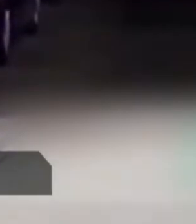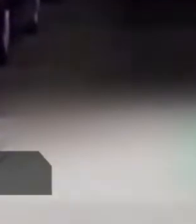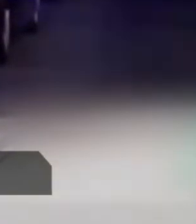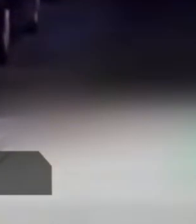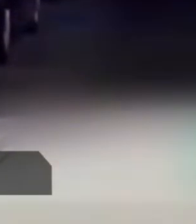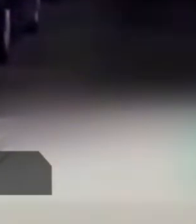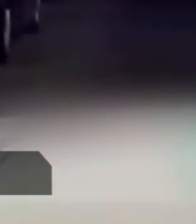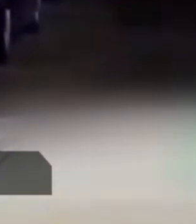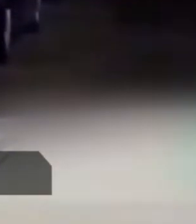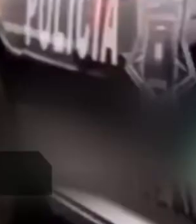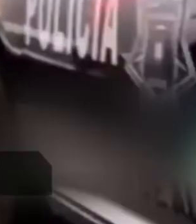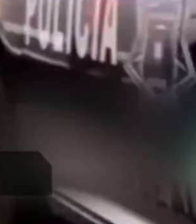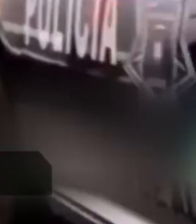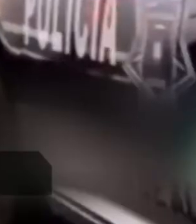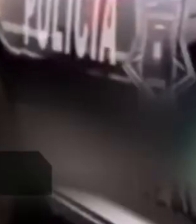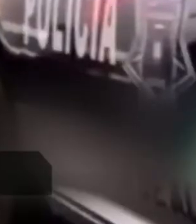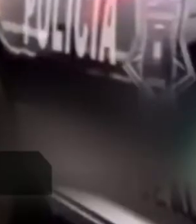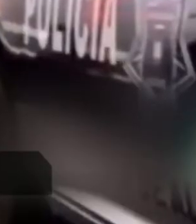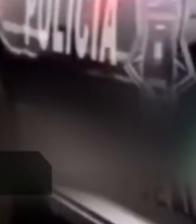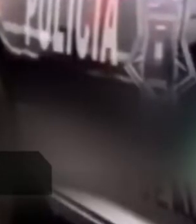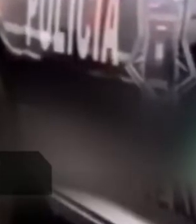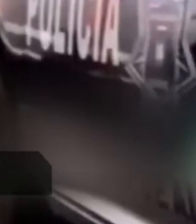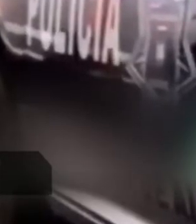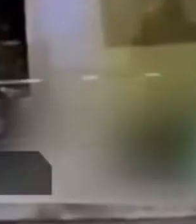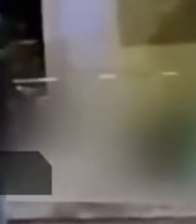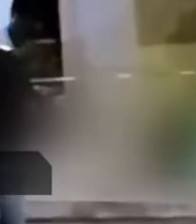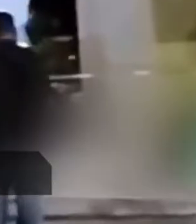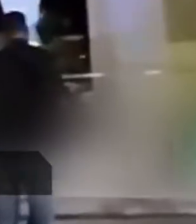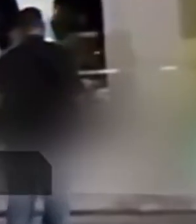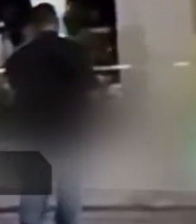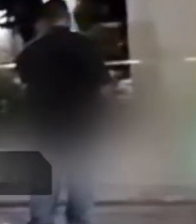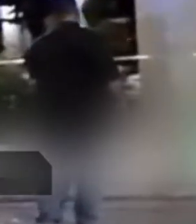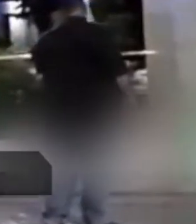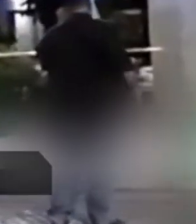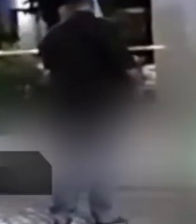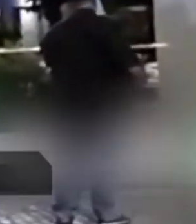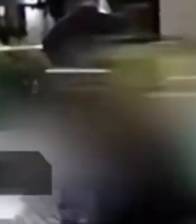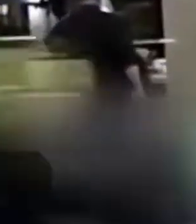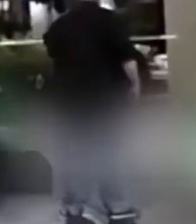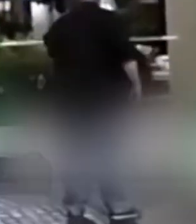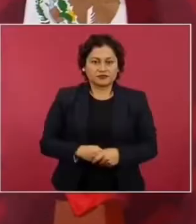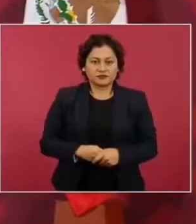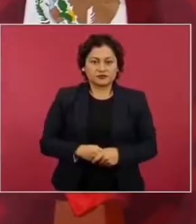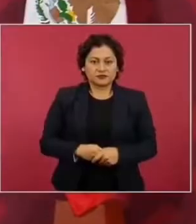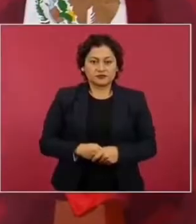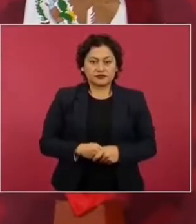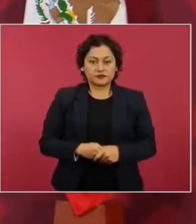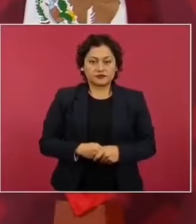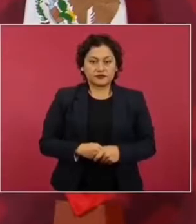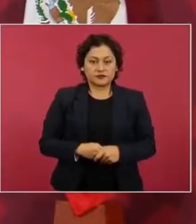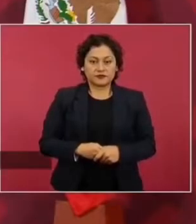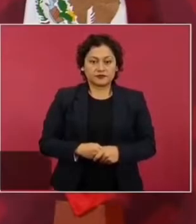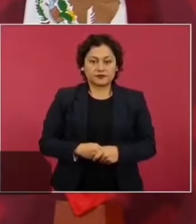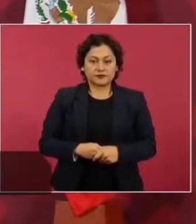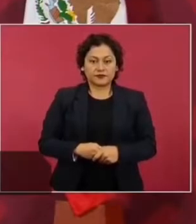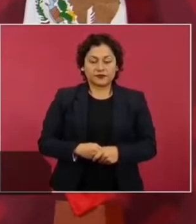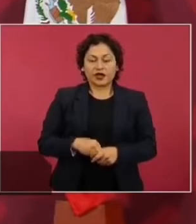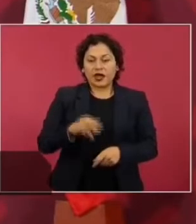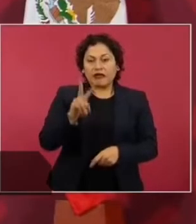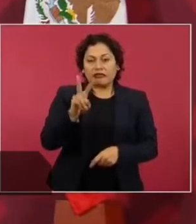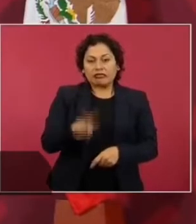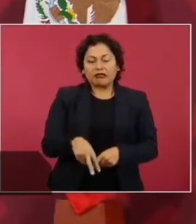dijo, aunque varios medios ya lo dan como un hecho, no se tiene más información. Deseo con toda mi alma